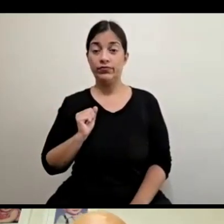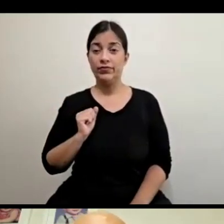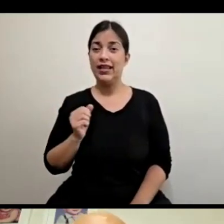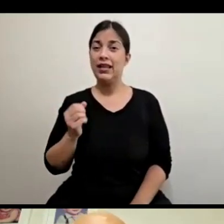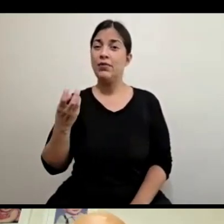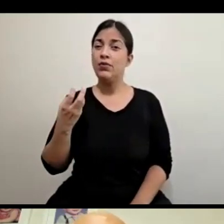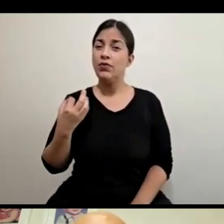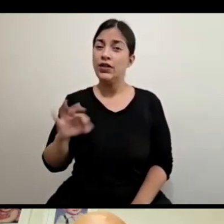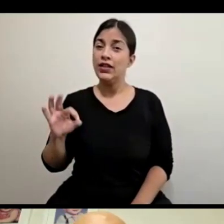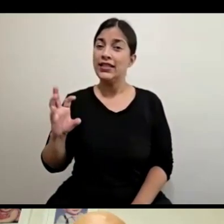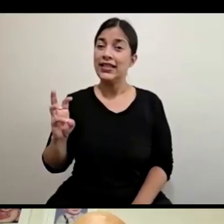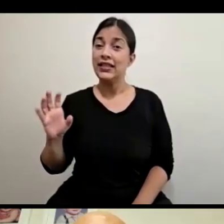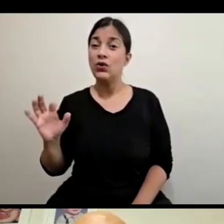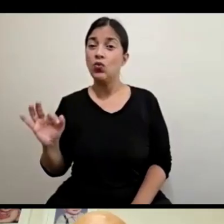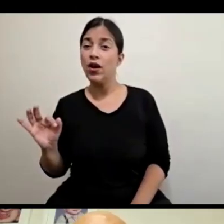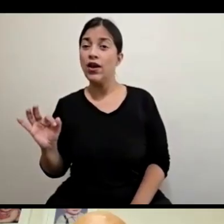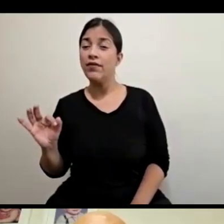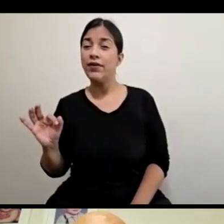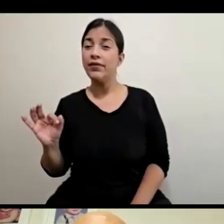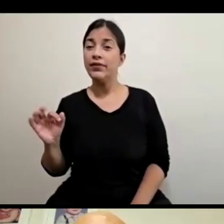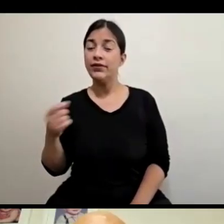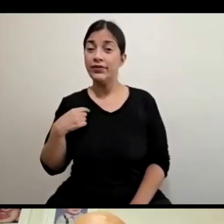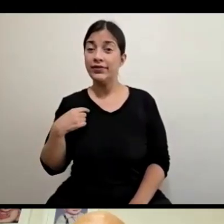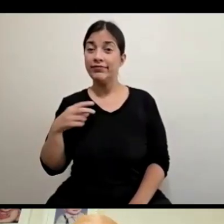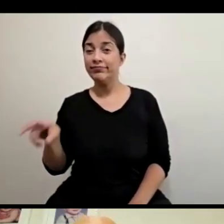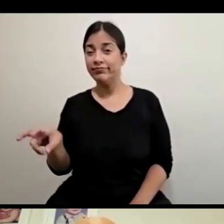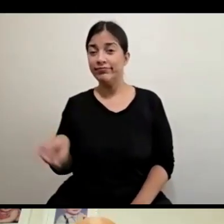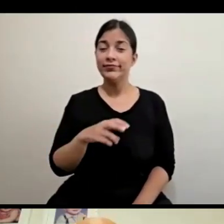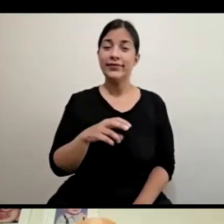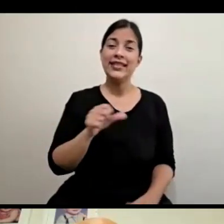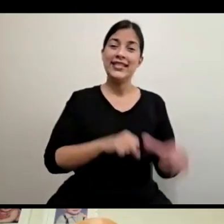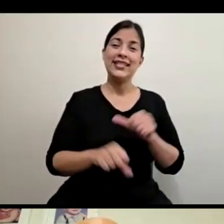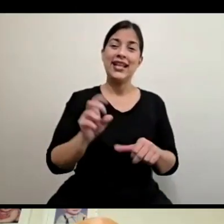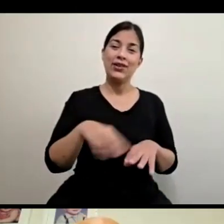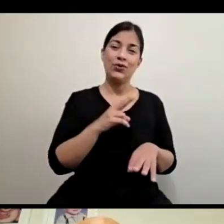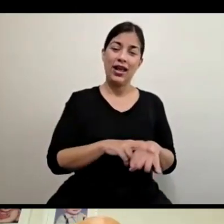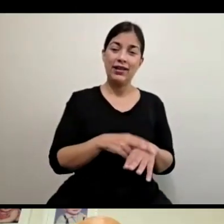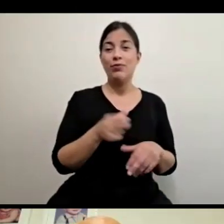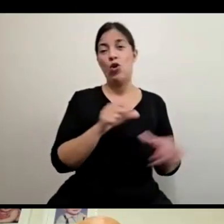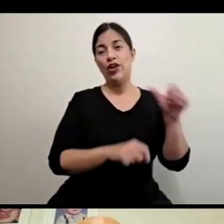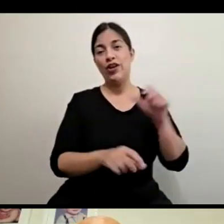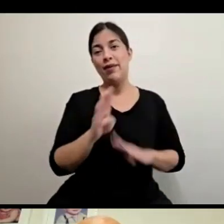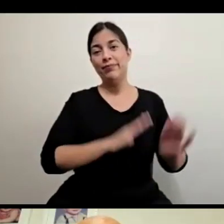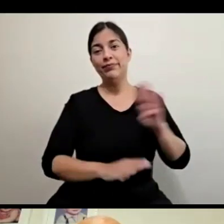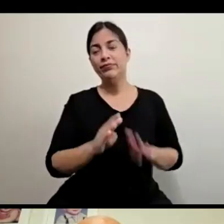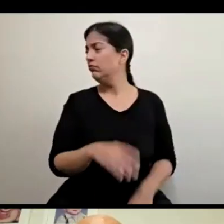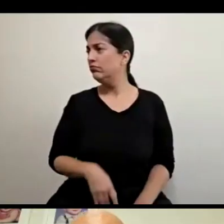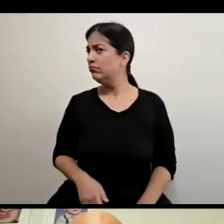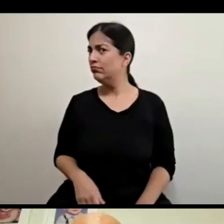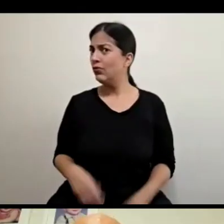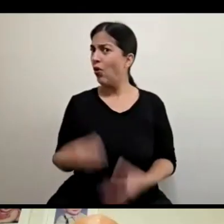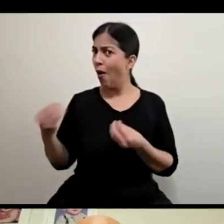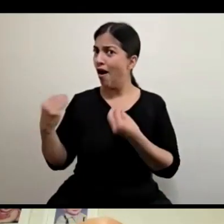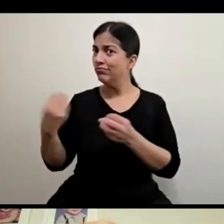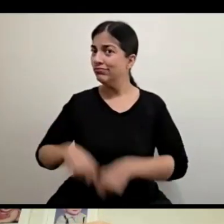me reclasifiqué a ciencias naturales, a biología y ciencias naturales. ¿Cómo que? Así que mi